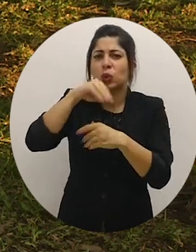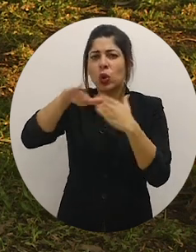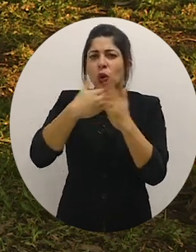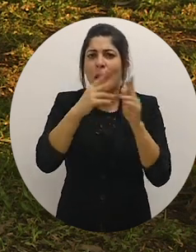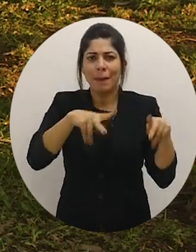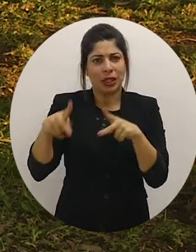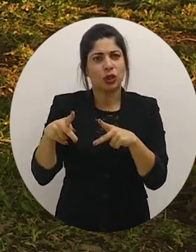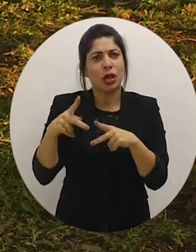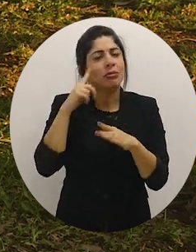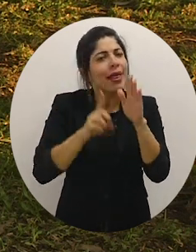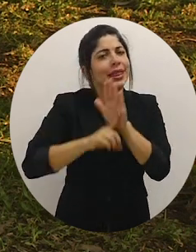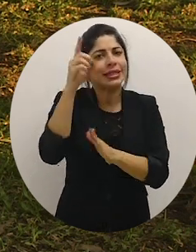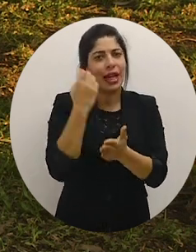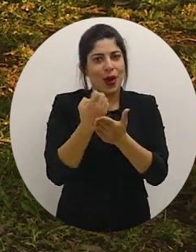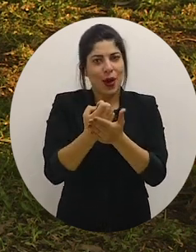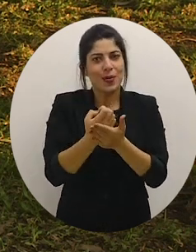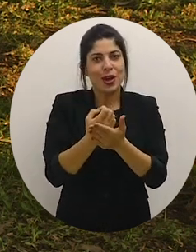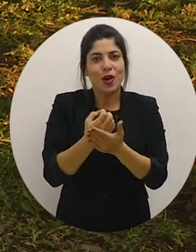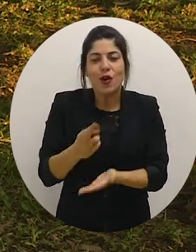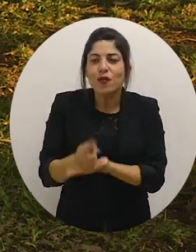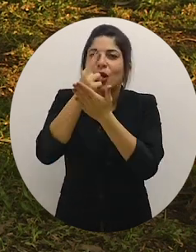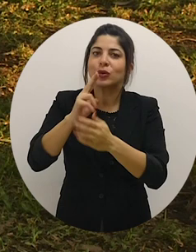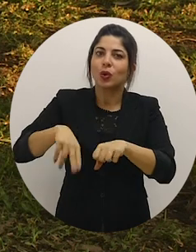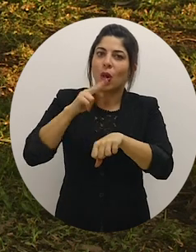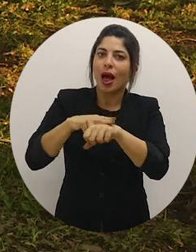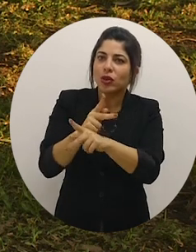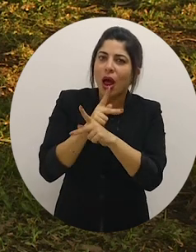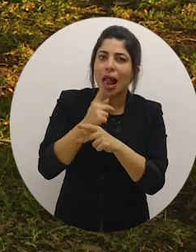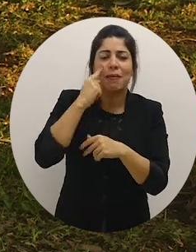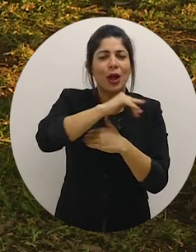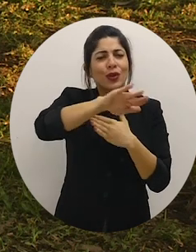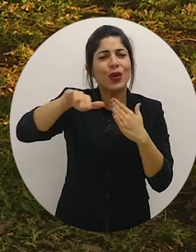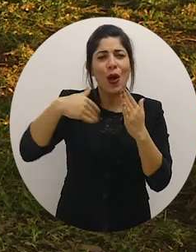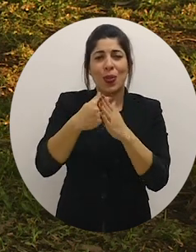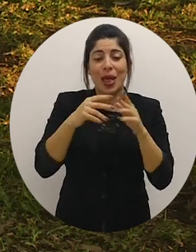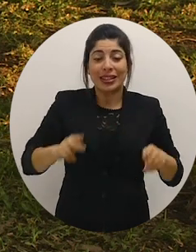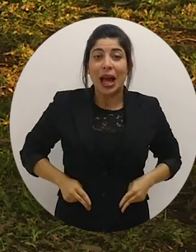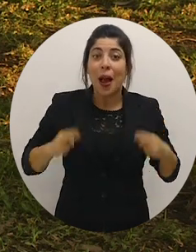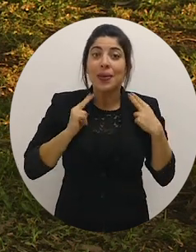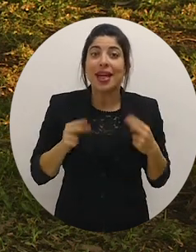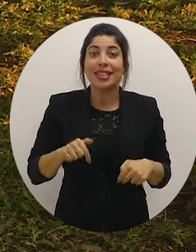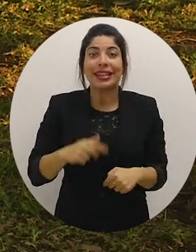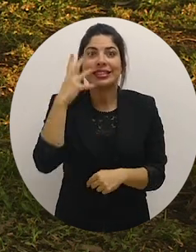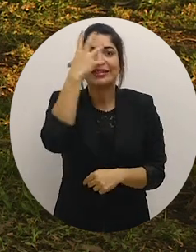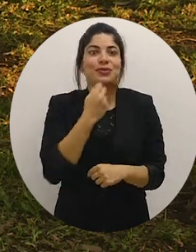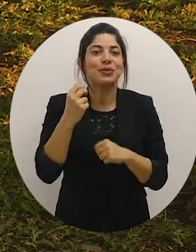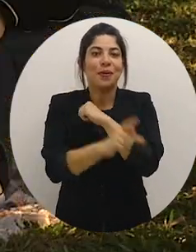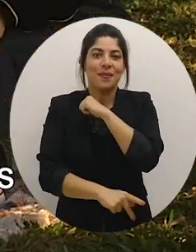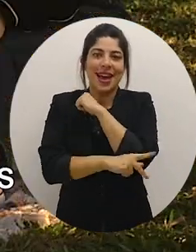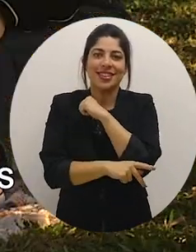las personas, por el desarrollo económico, por nuestros recursos naturales, por todas y todos los habitantes de este hermoso